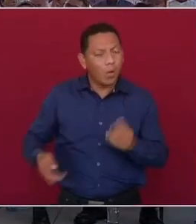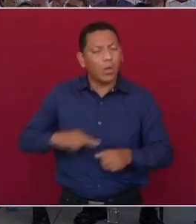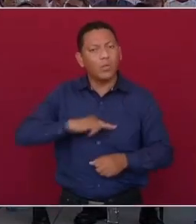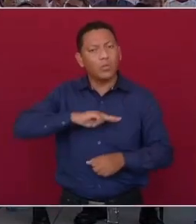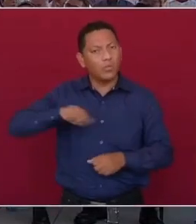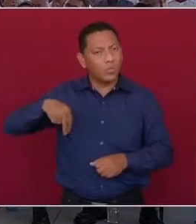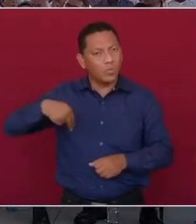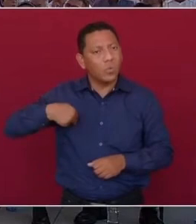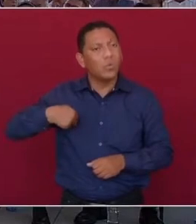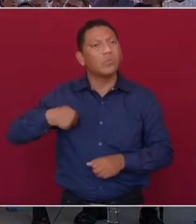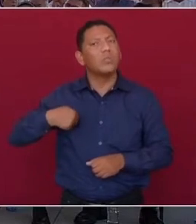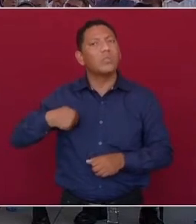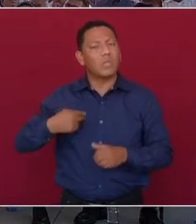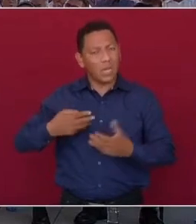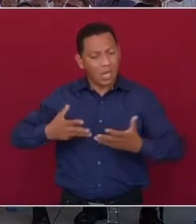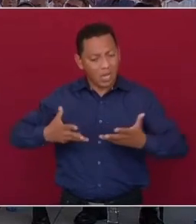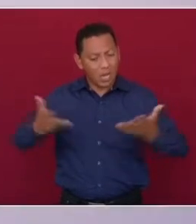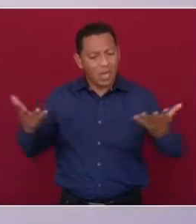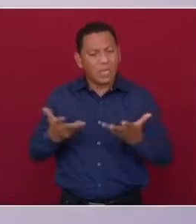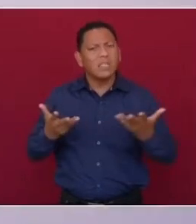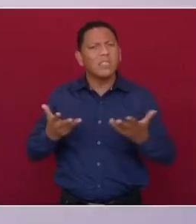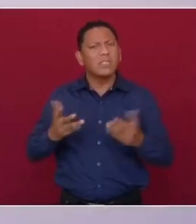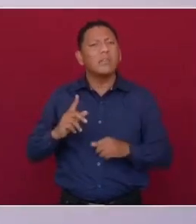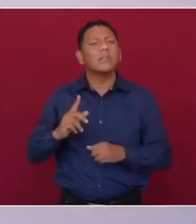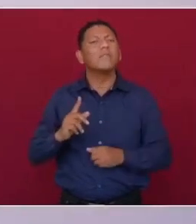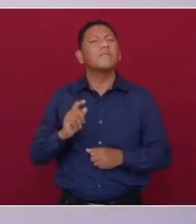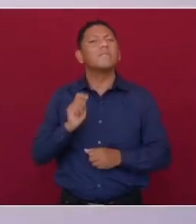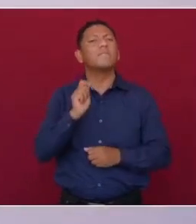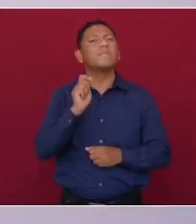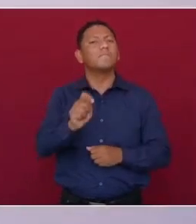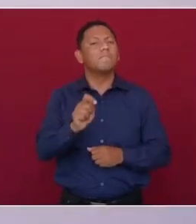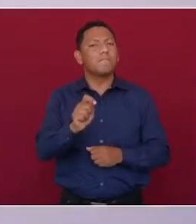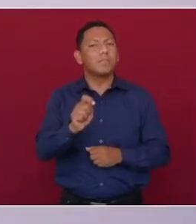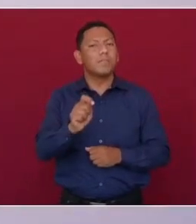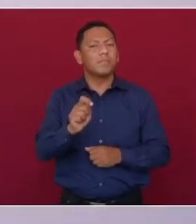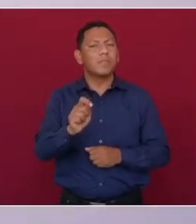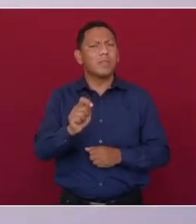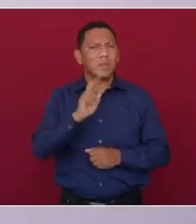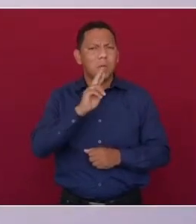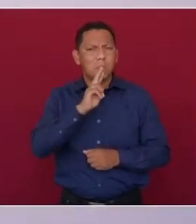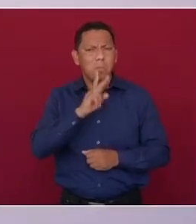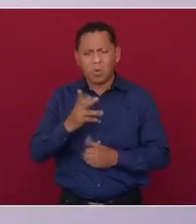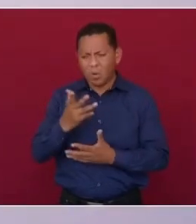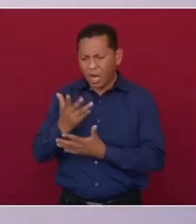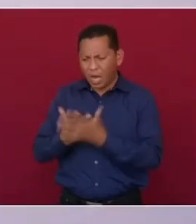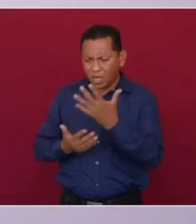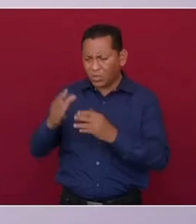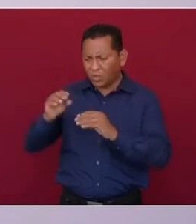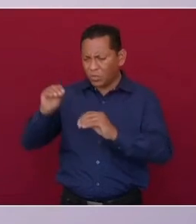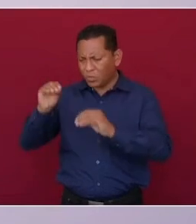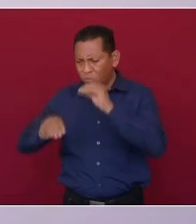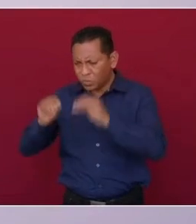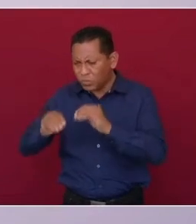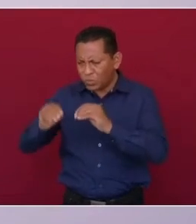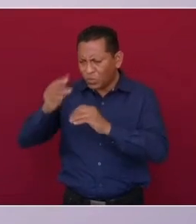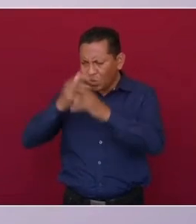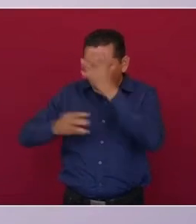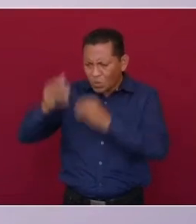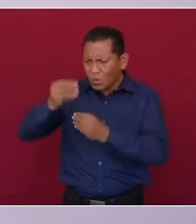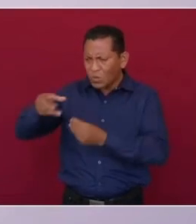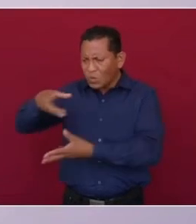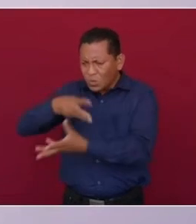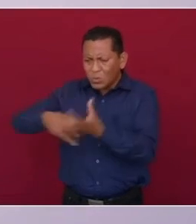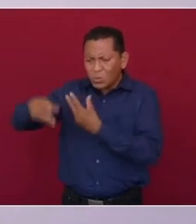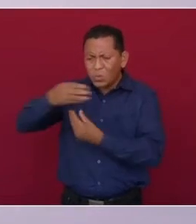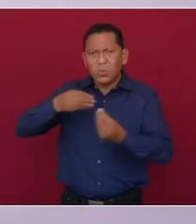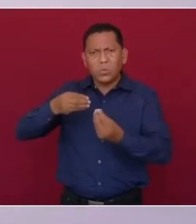hacer es buscar la autosuficiencia. La enseñanza mayor que nos están